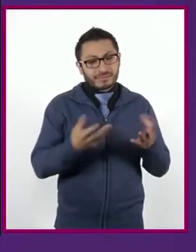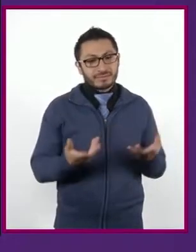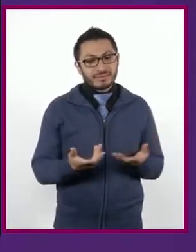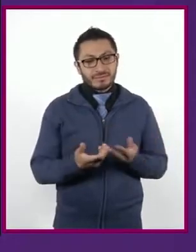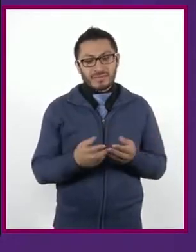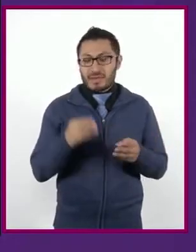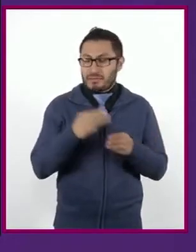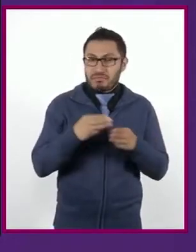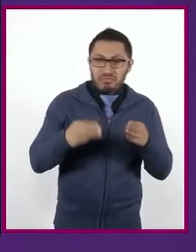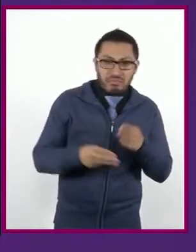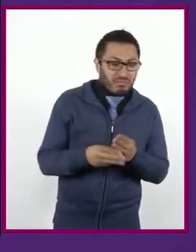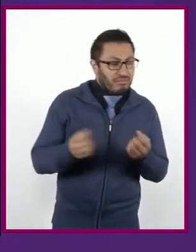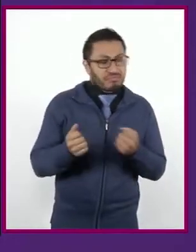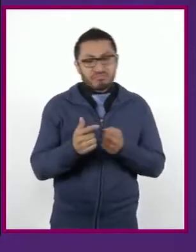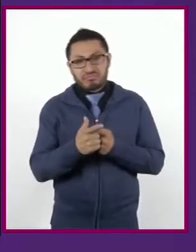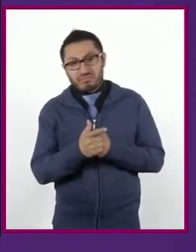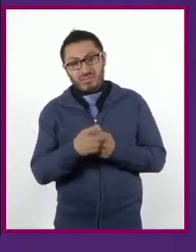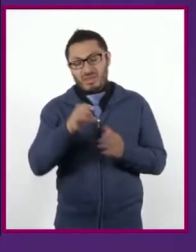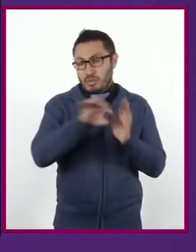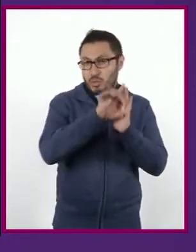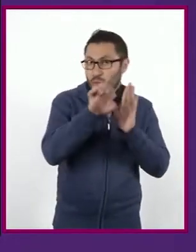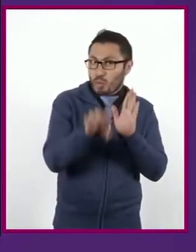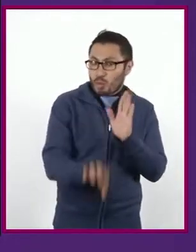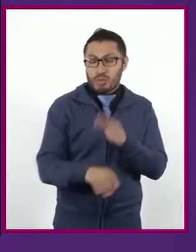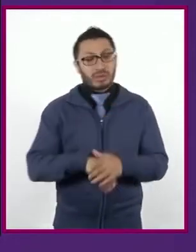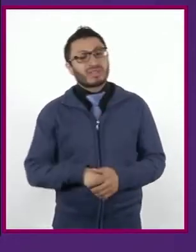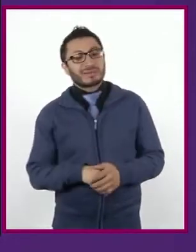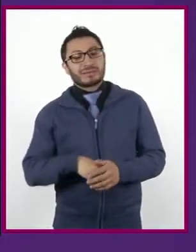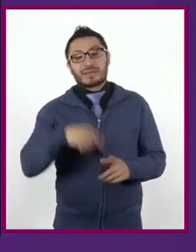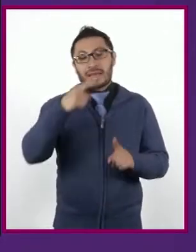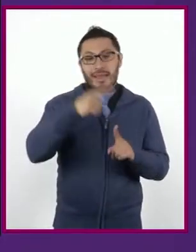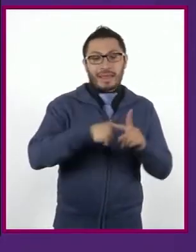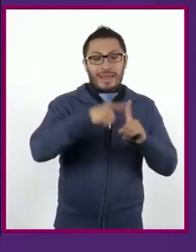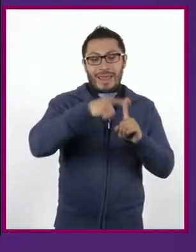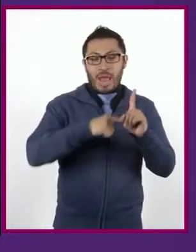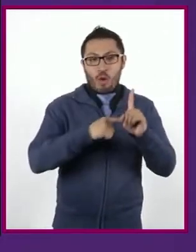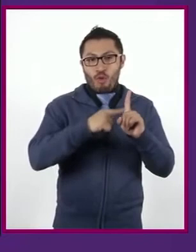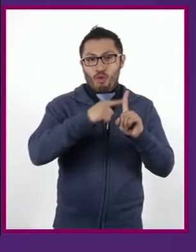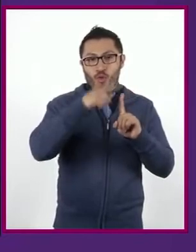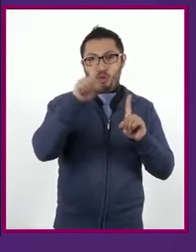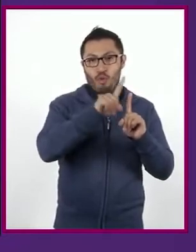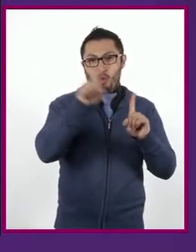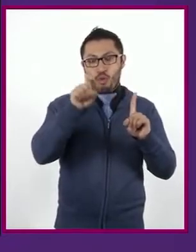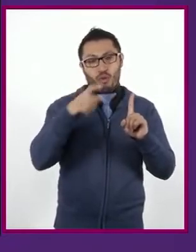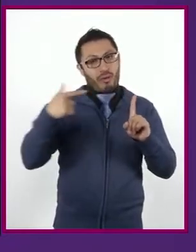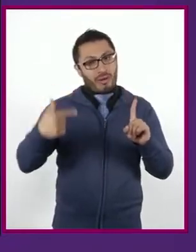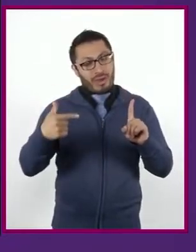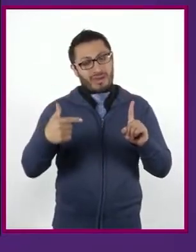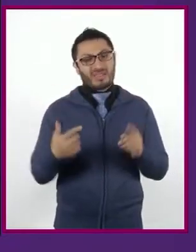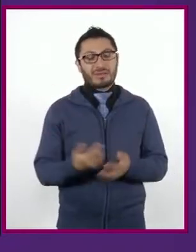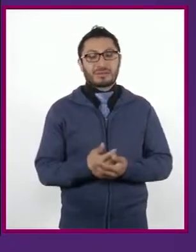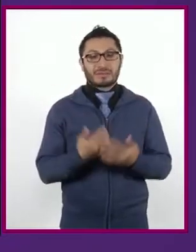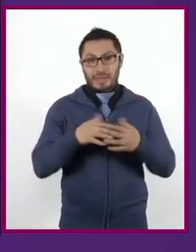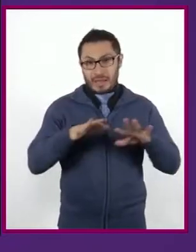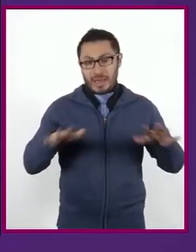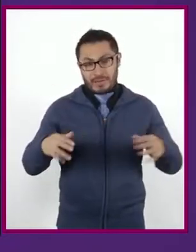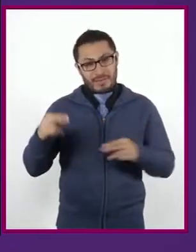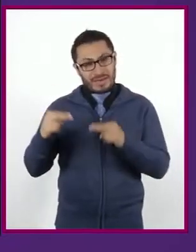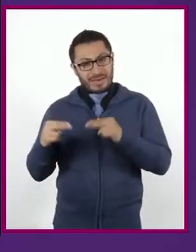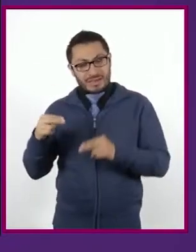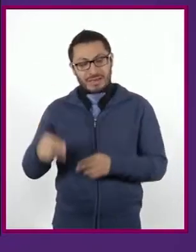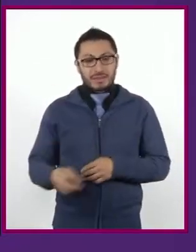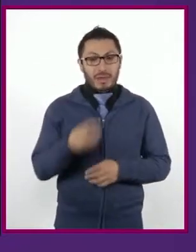de un material. Por ejemplo, si elevamos la temperatura del agua a 100 grados centígrados a nivel del mar, esta